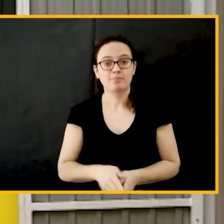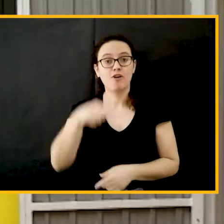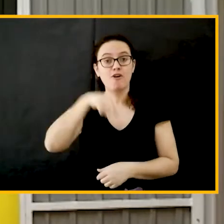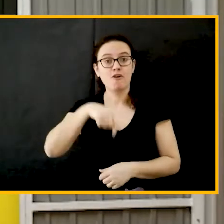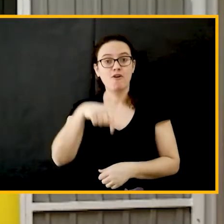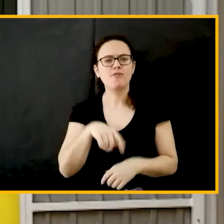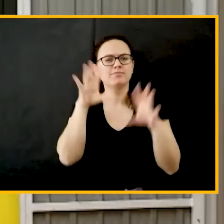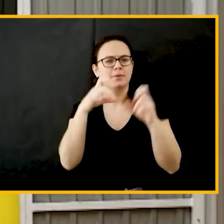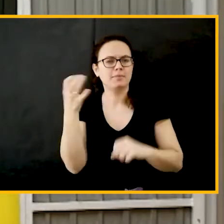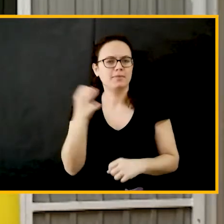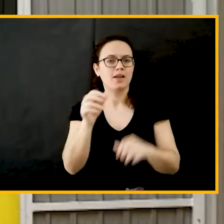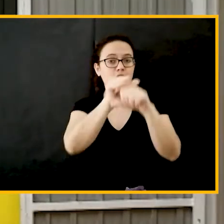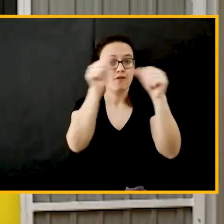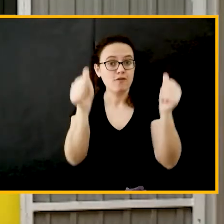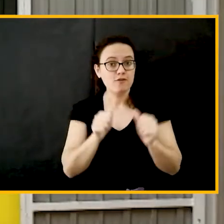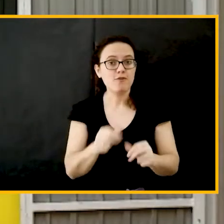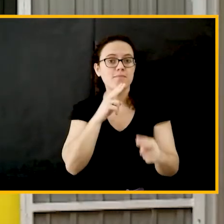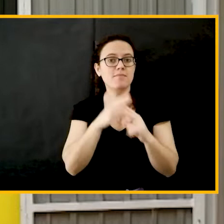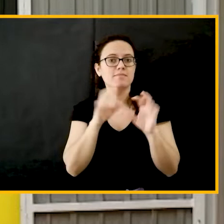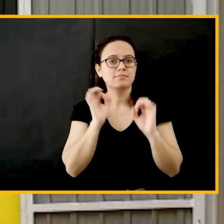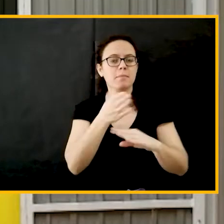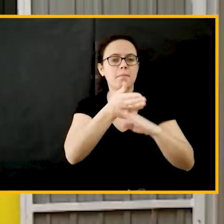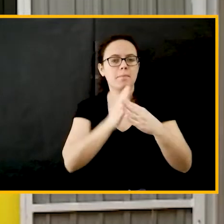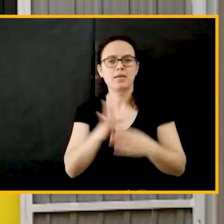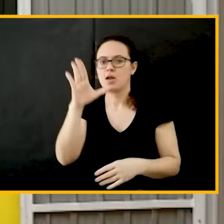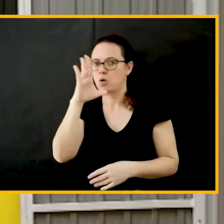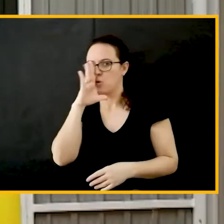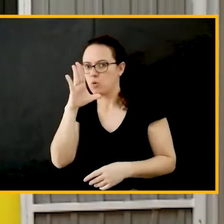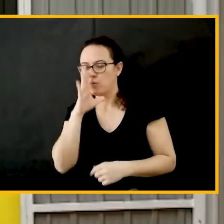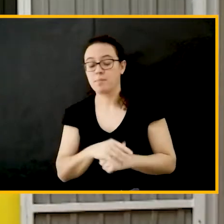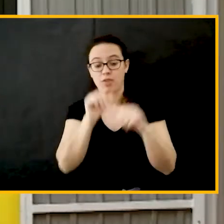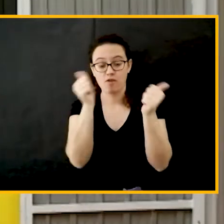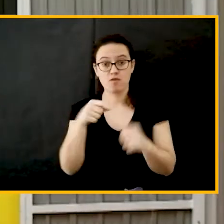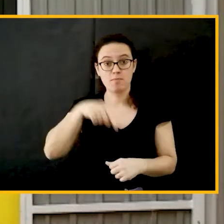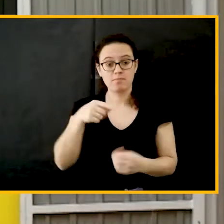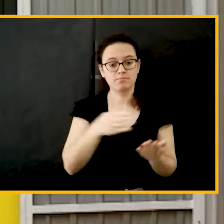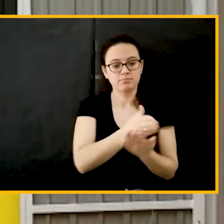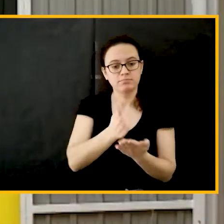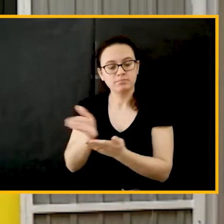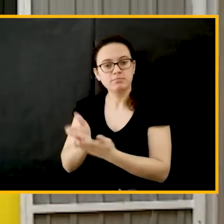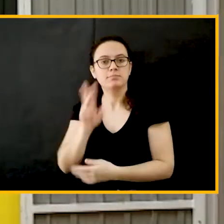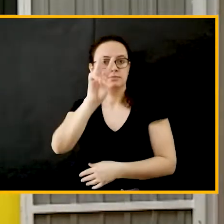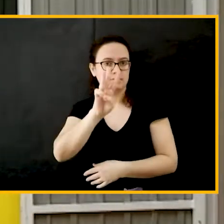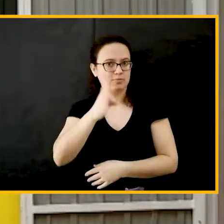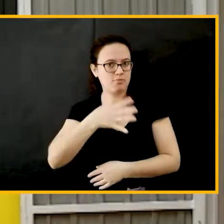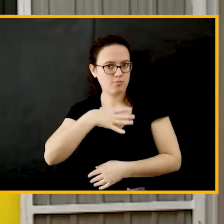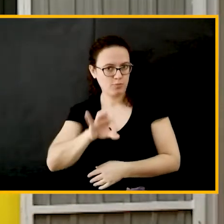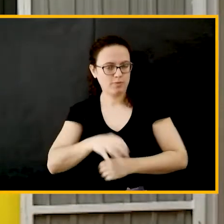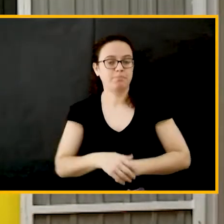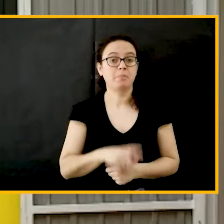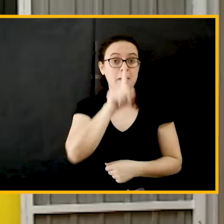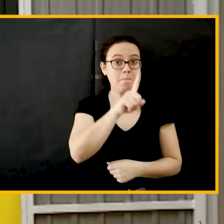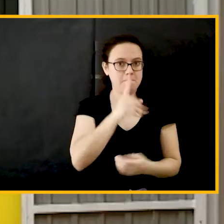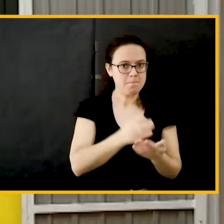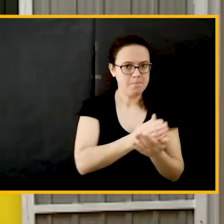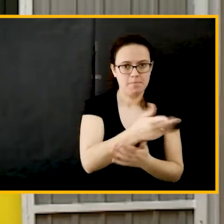aprender la postura de la media luna. Esta postura tiene tres formas de hacerlo. Vamos con la primera y